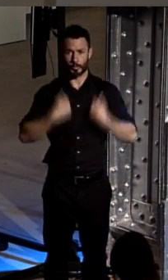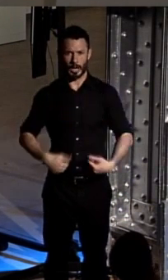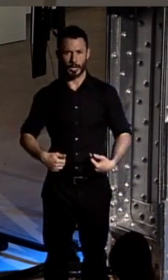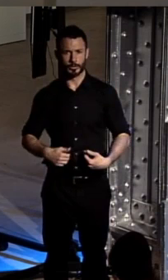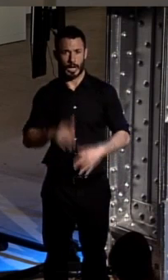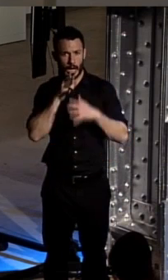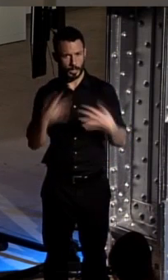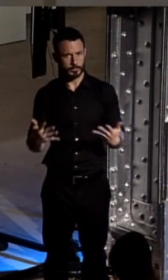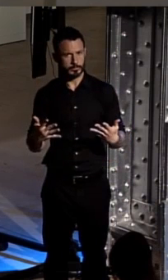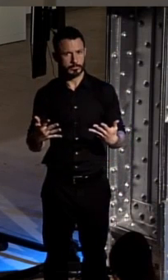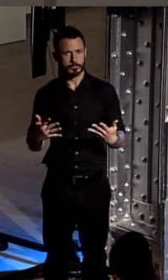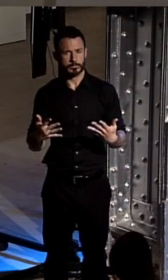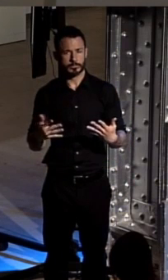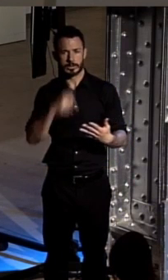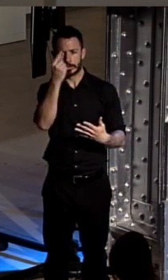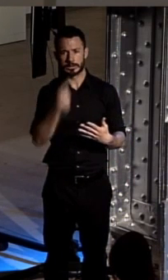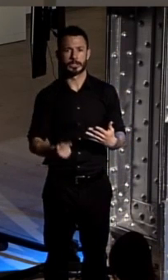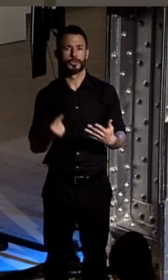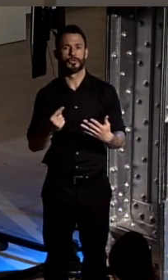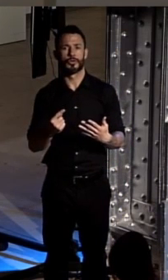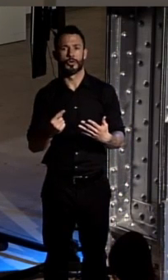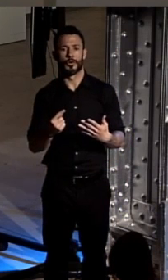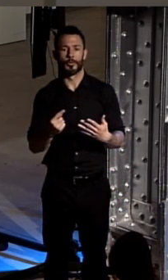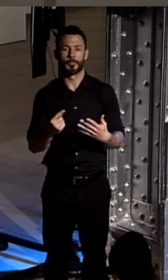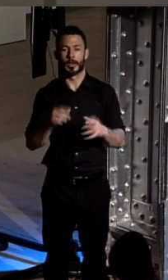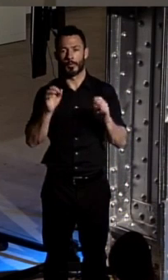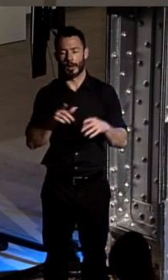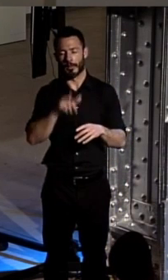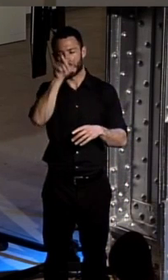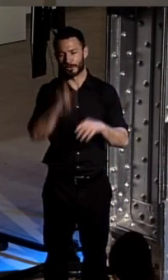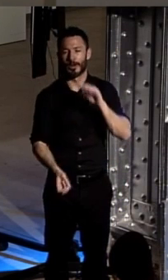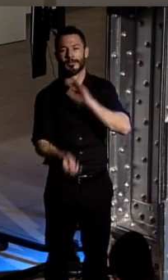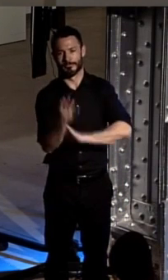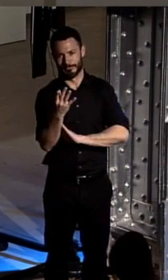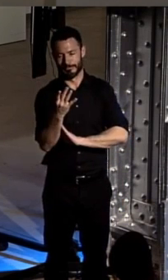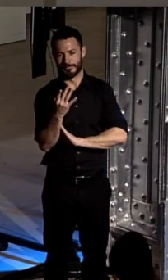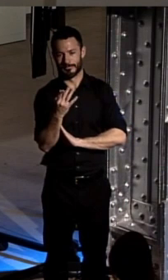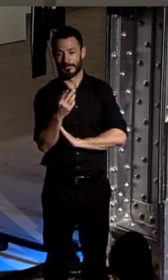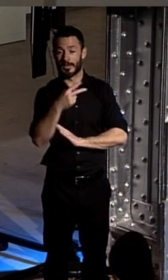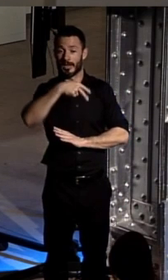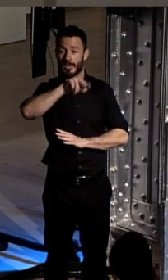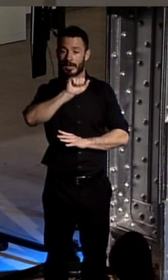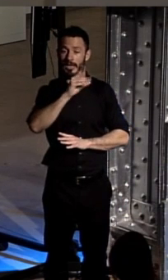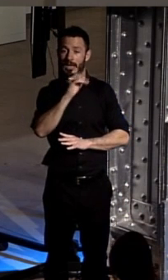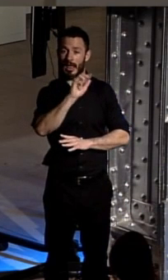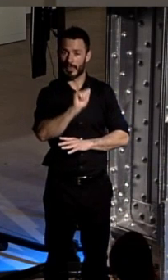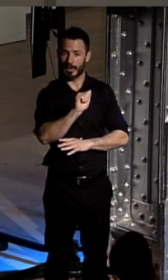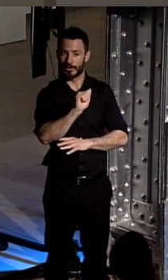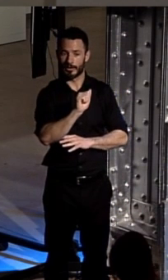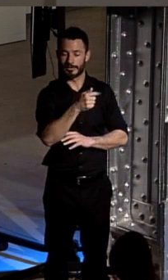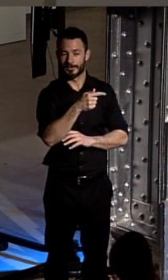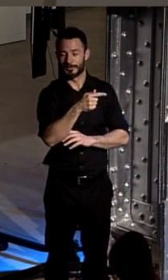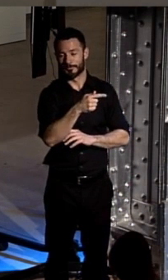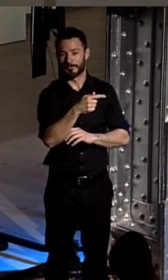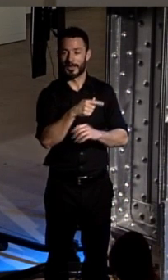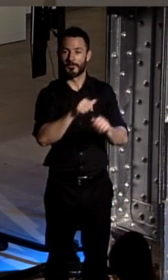diseñados a imagen y semejanza de sus creadores. Entonces, esta es la profesora Nadia Talman y esta es su versión joven